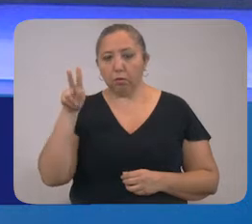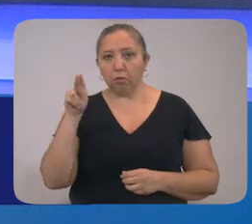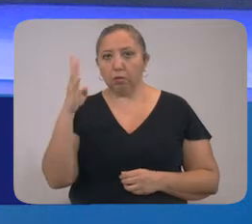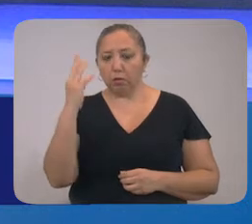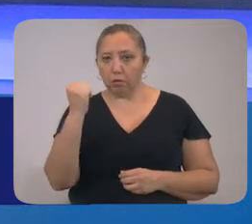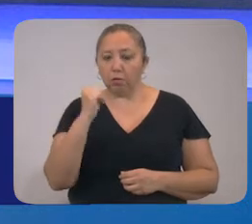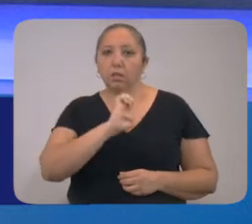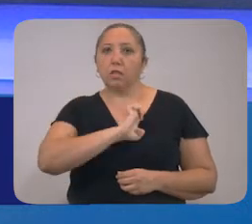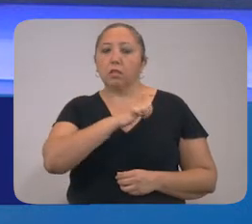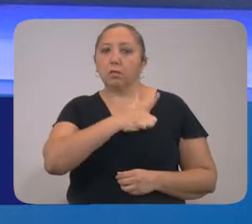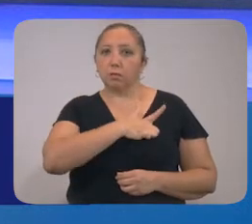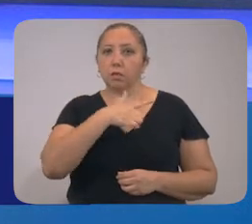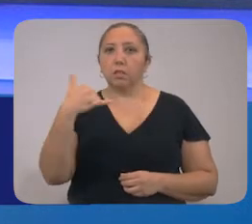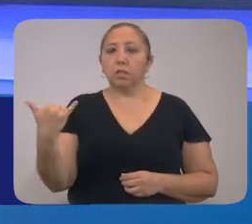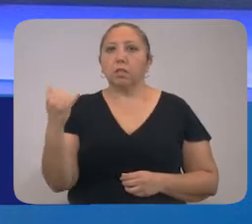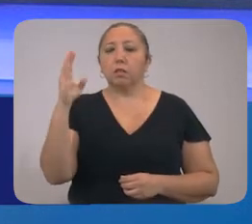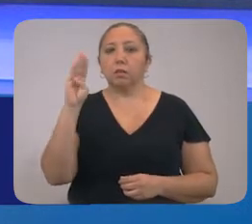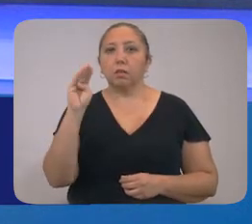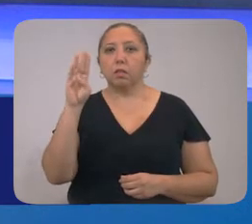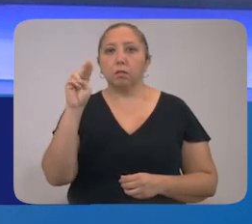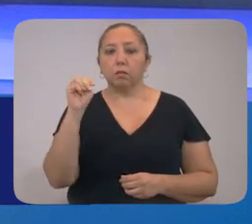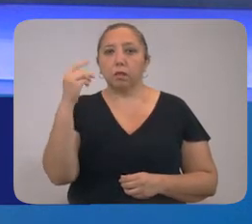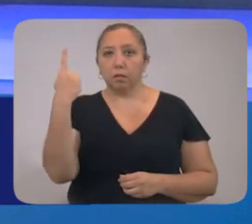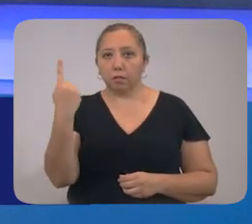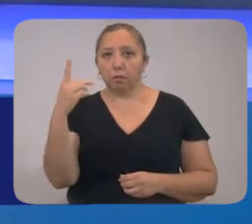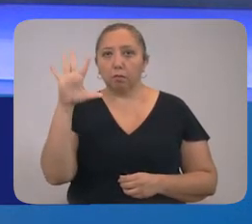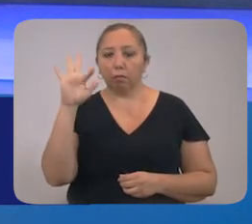9992008489 en español y